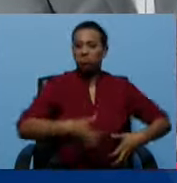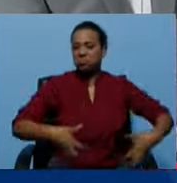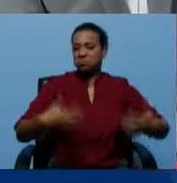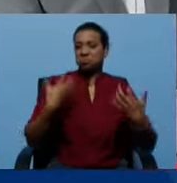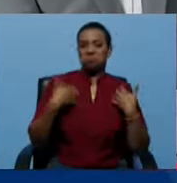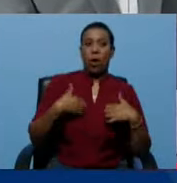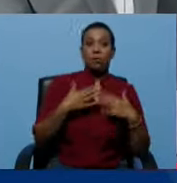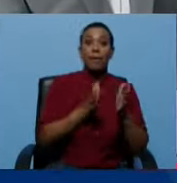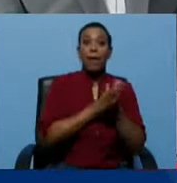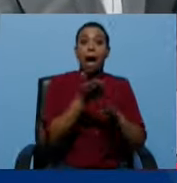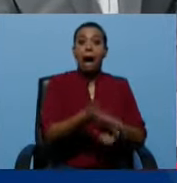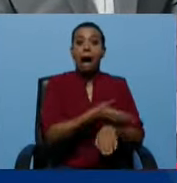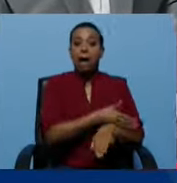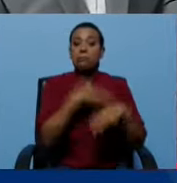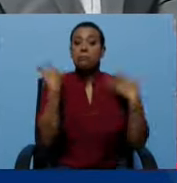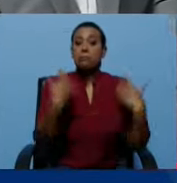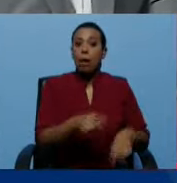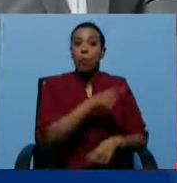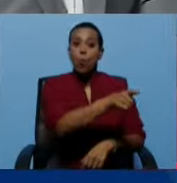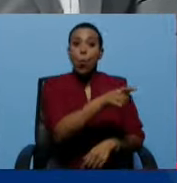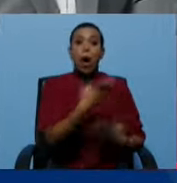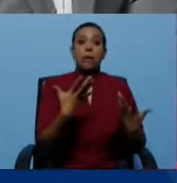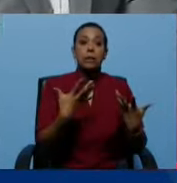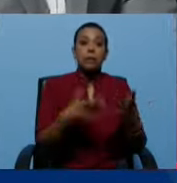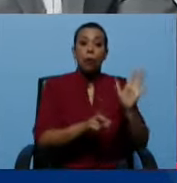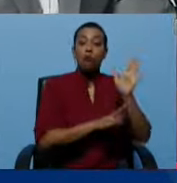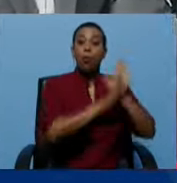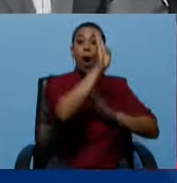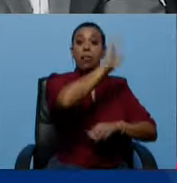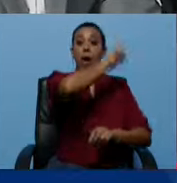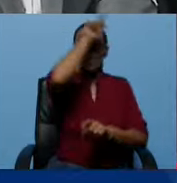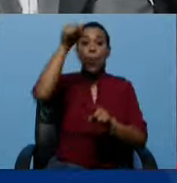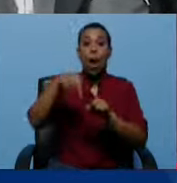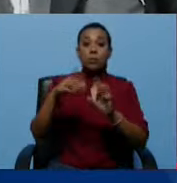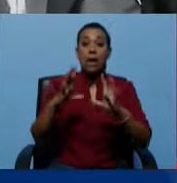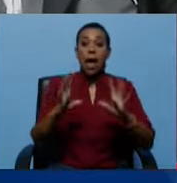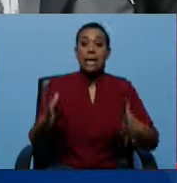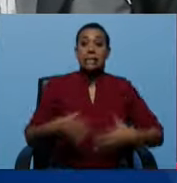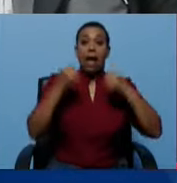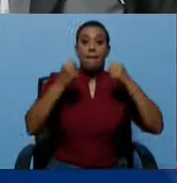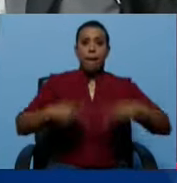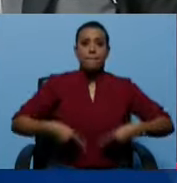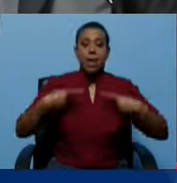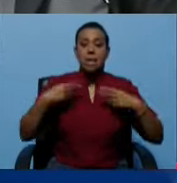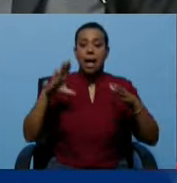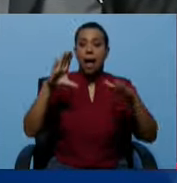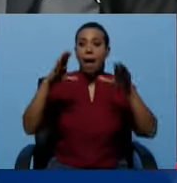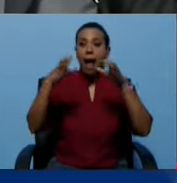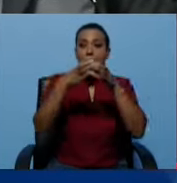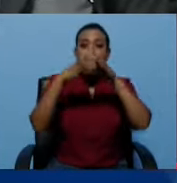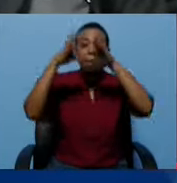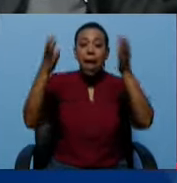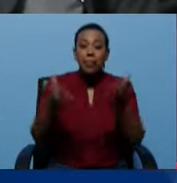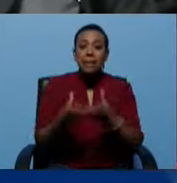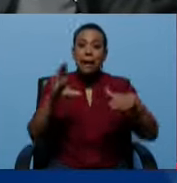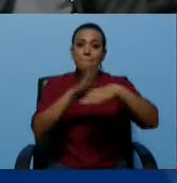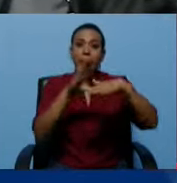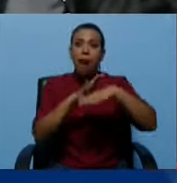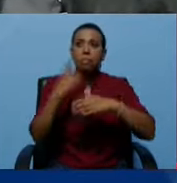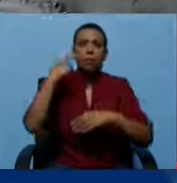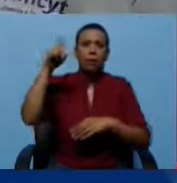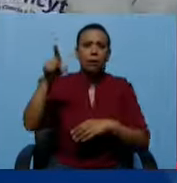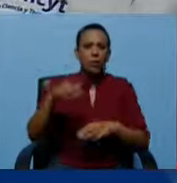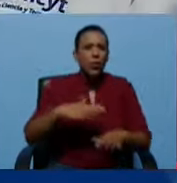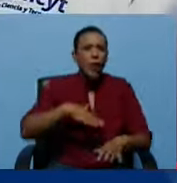se están preparando para tener cohetes que los lleven y los salven en Marte, en la Luna. Pero toda